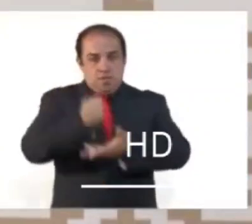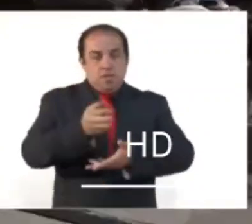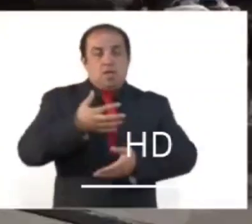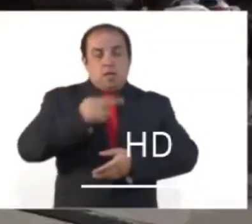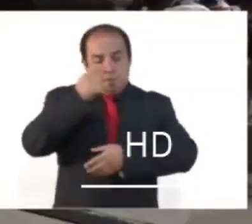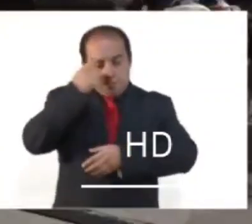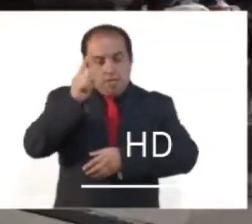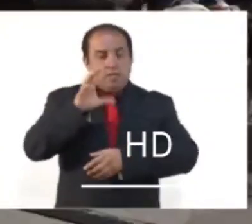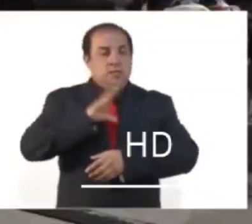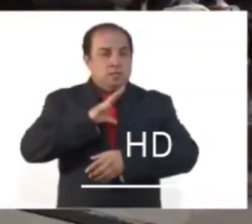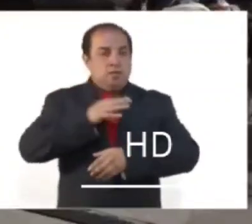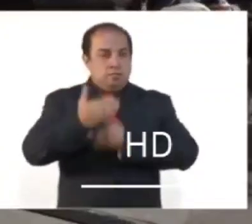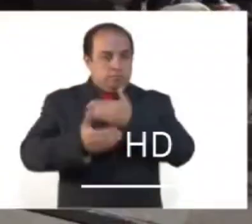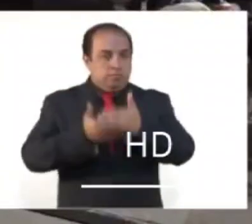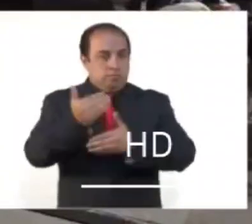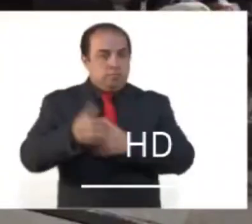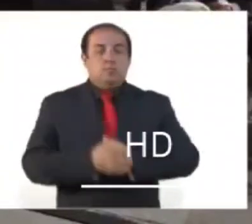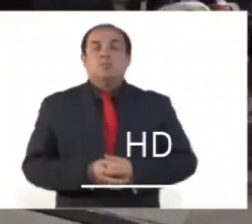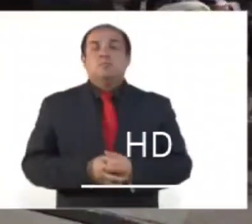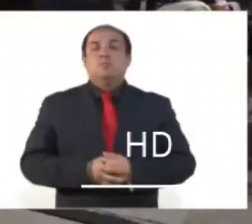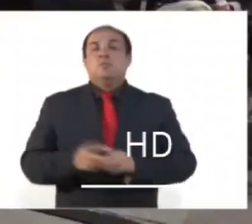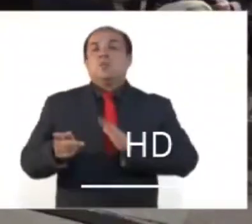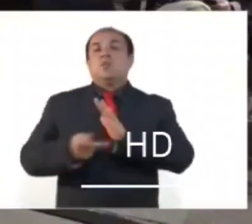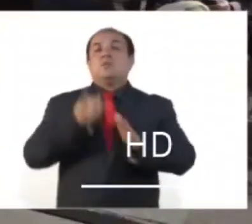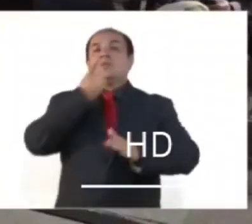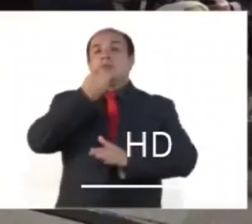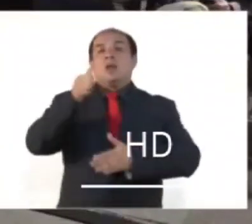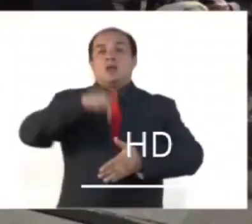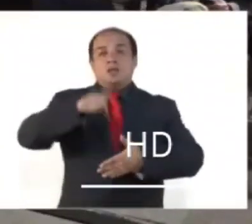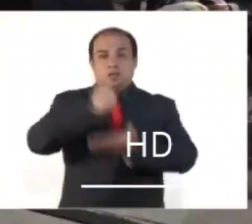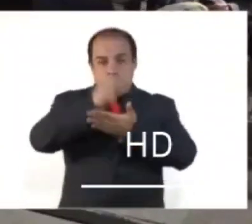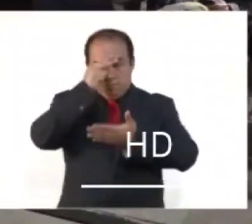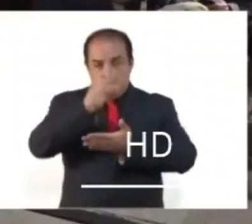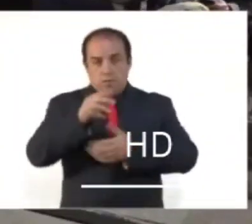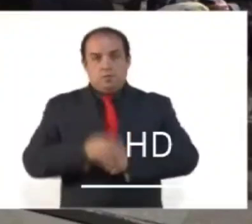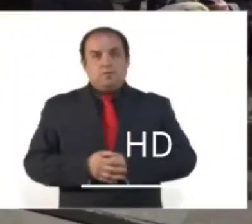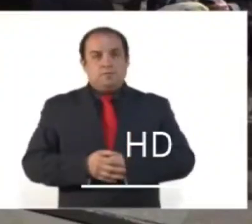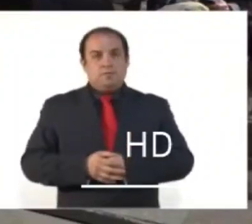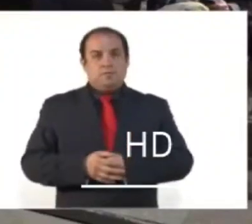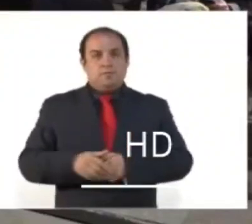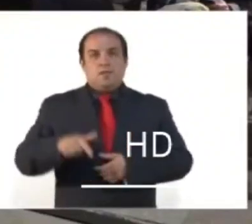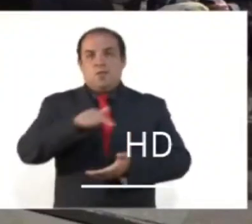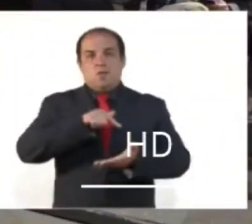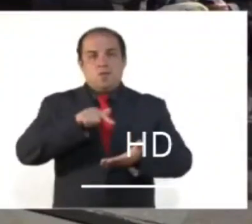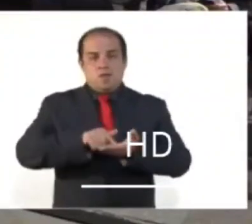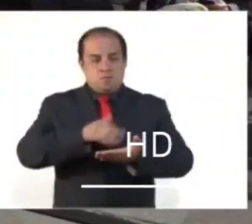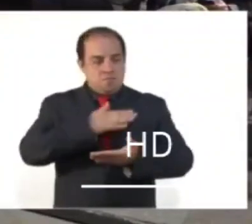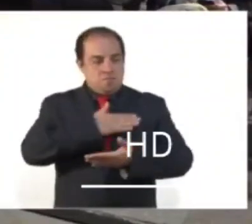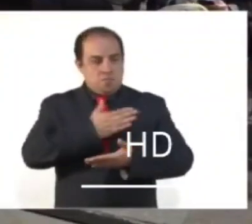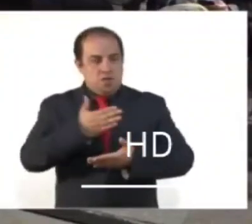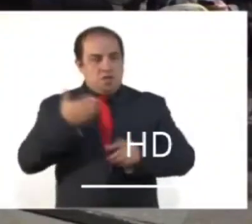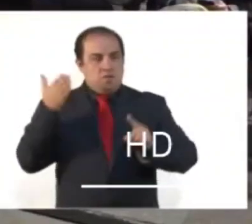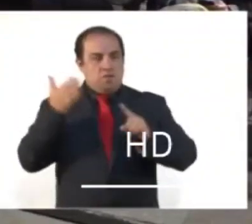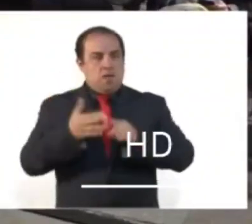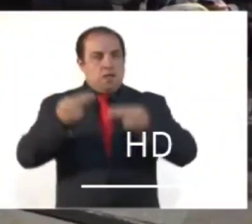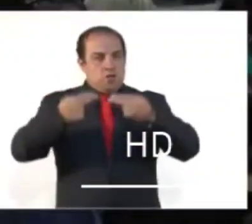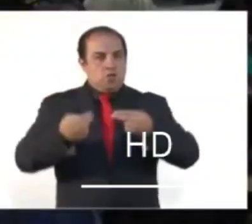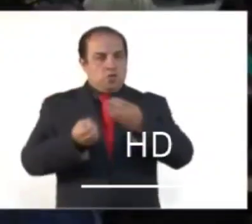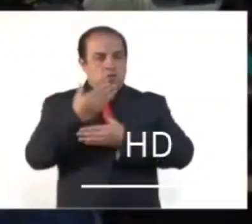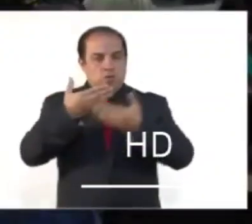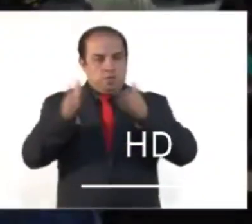más fácil. Por eso reitero, la Ciudad de México es un buen lugar para abrir